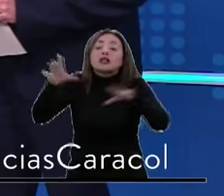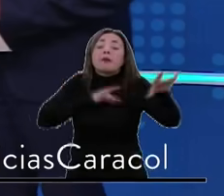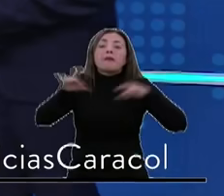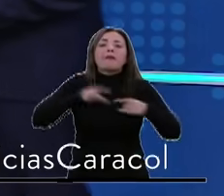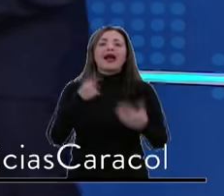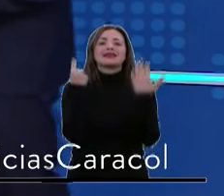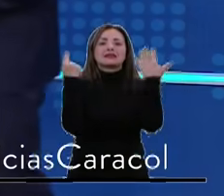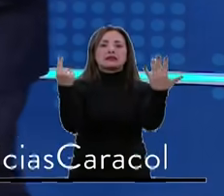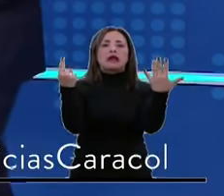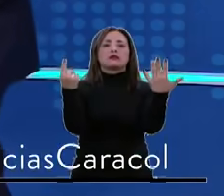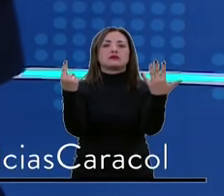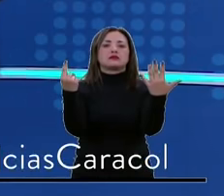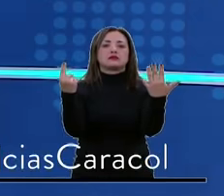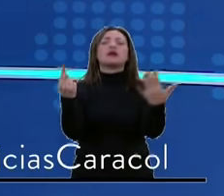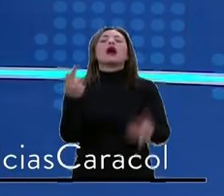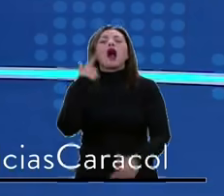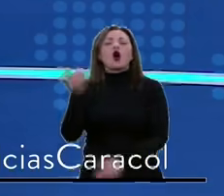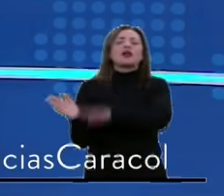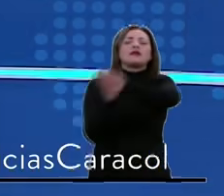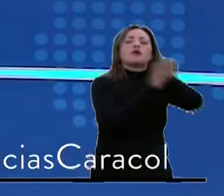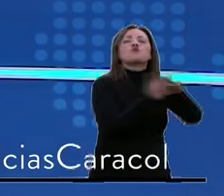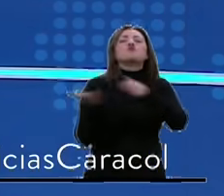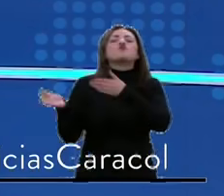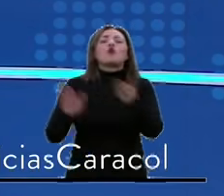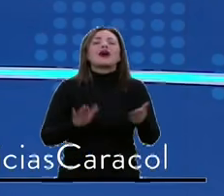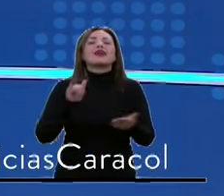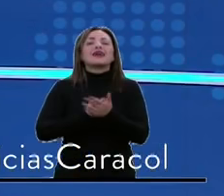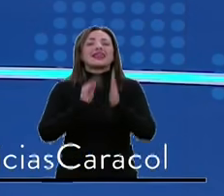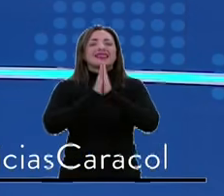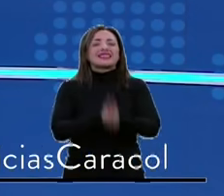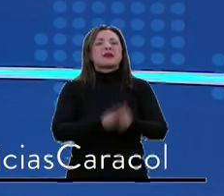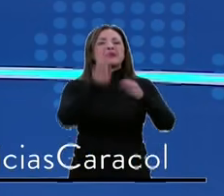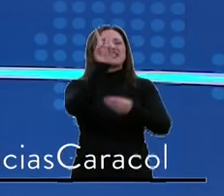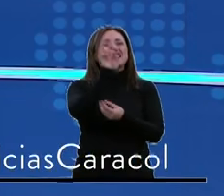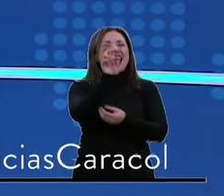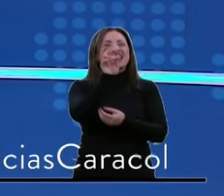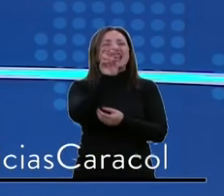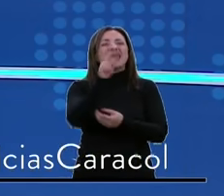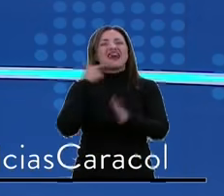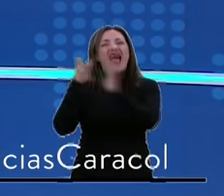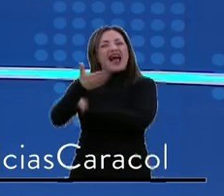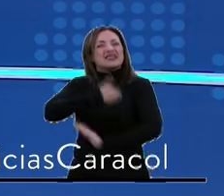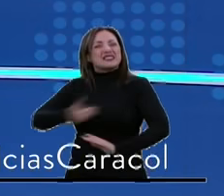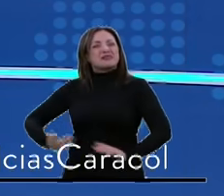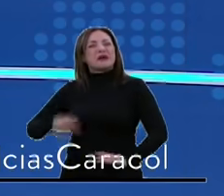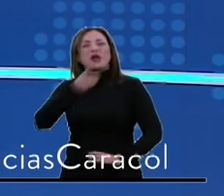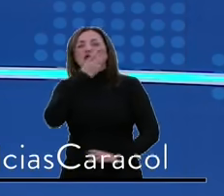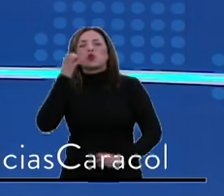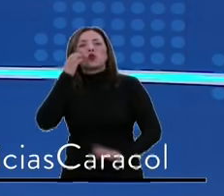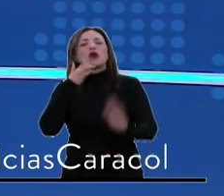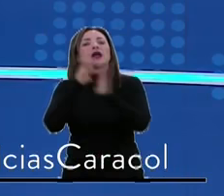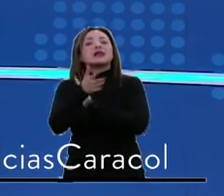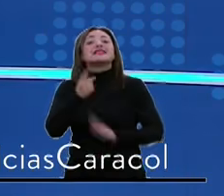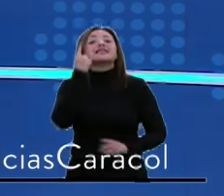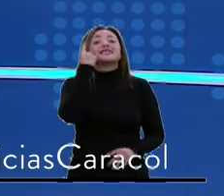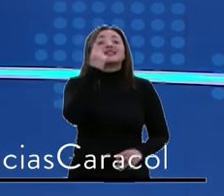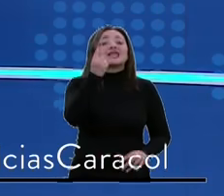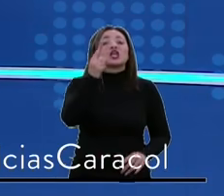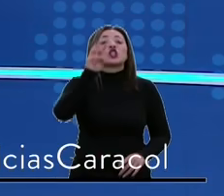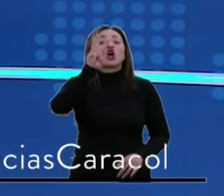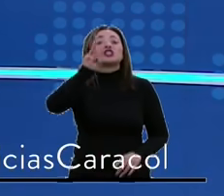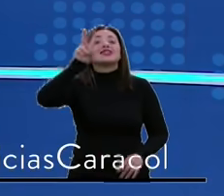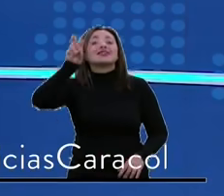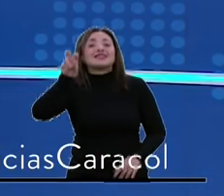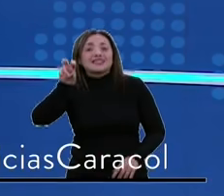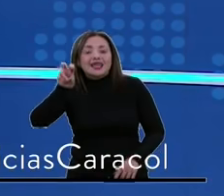miremos rápidamente las cifras de fallecimientos día 7 de diciembre lo que decía el presidente 187 casos se presentaron